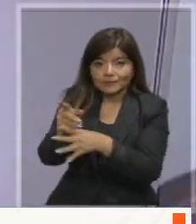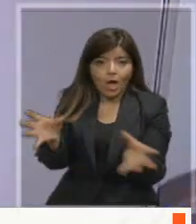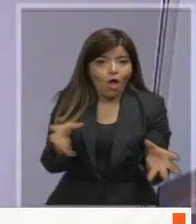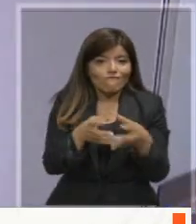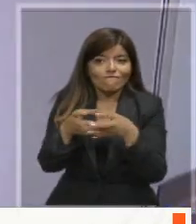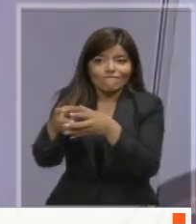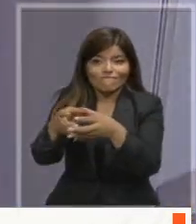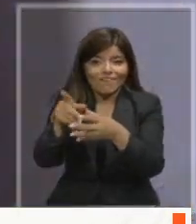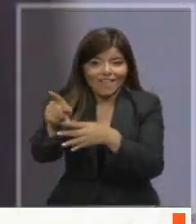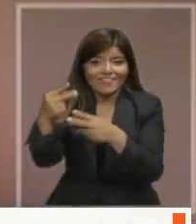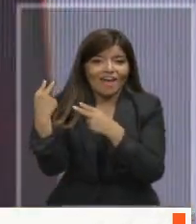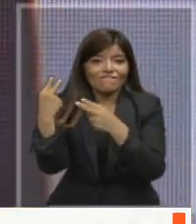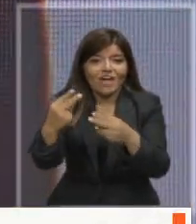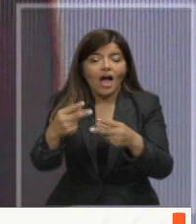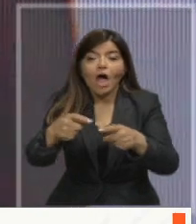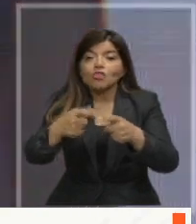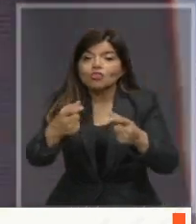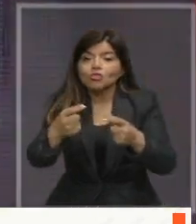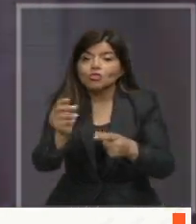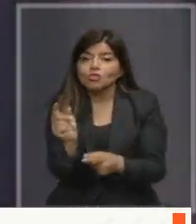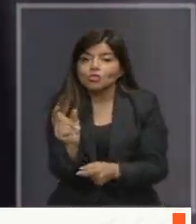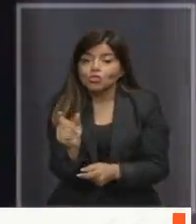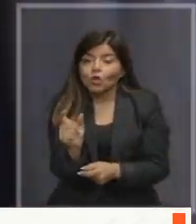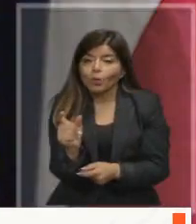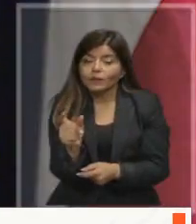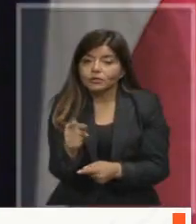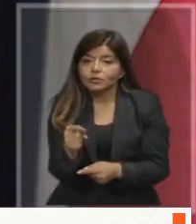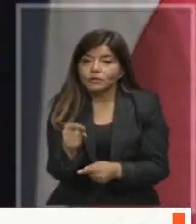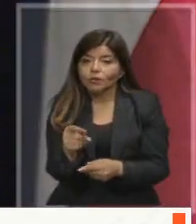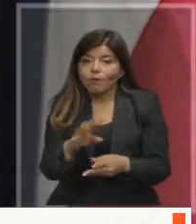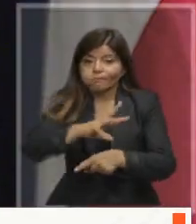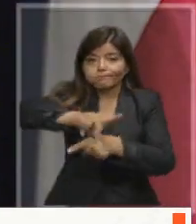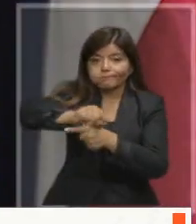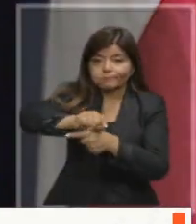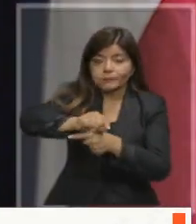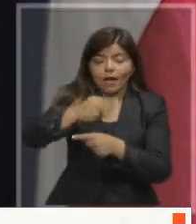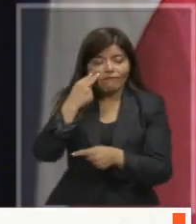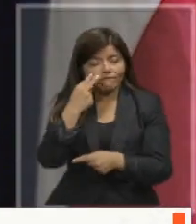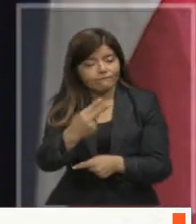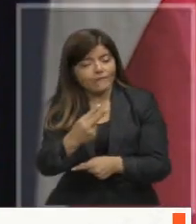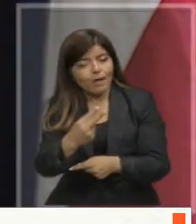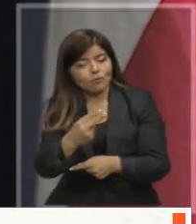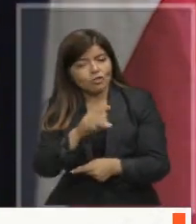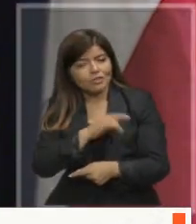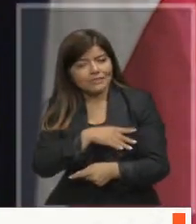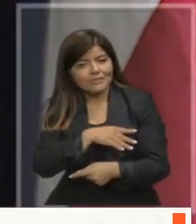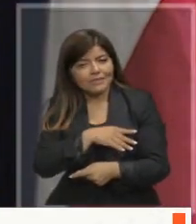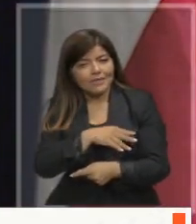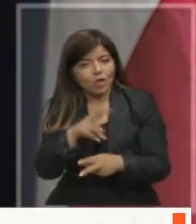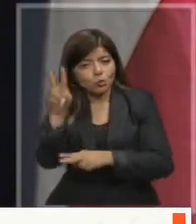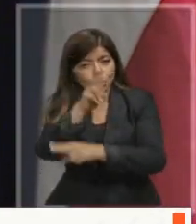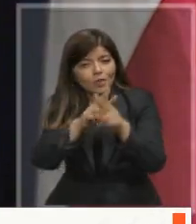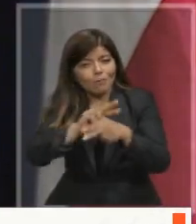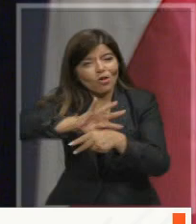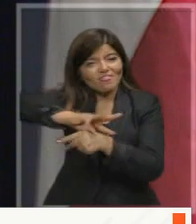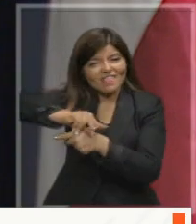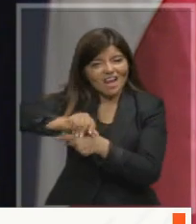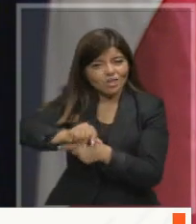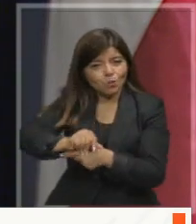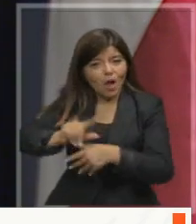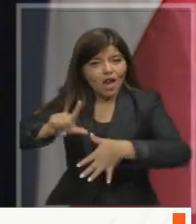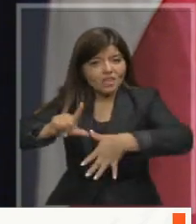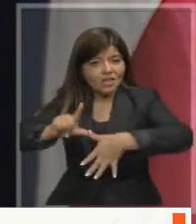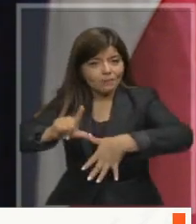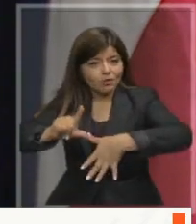viajaban utilizando este documento. Lo que vemos que emana de Chile es este turismo delictual latinoamericano, como lo solemos llamar en los